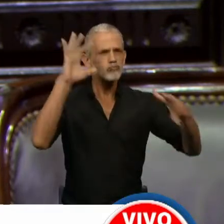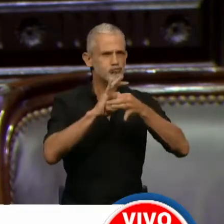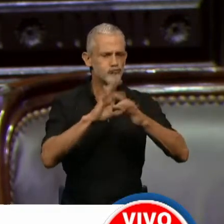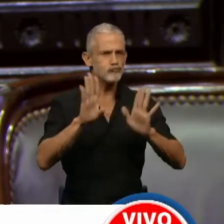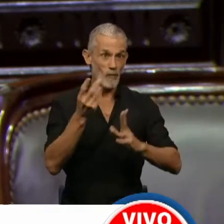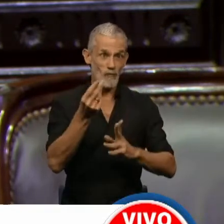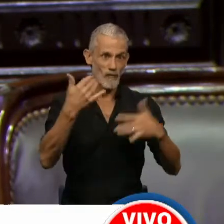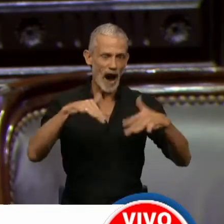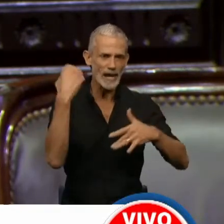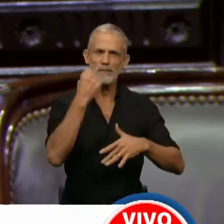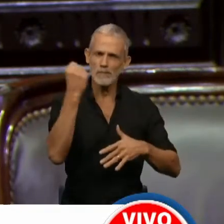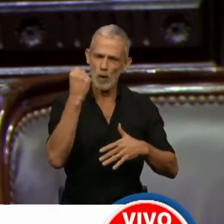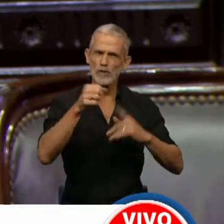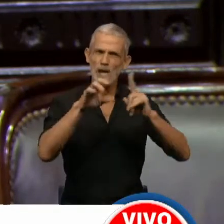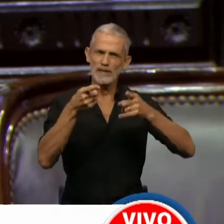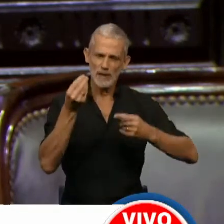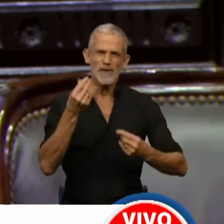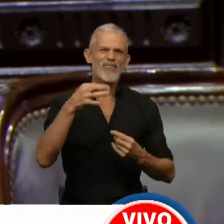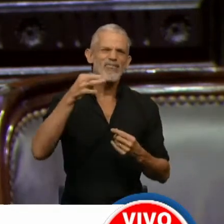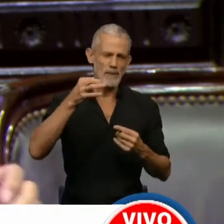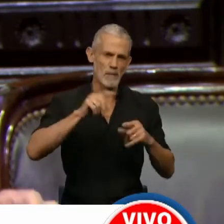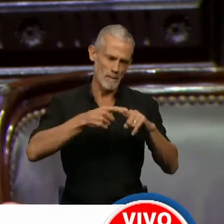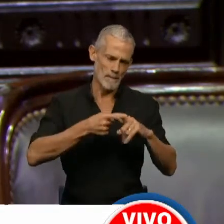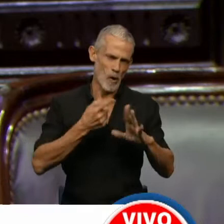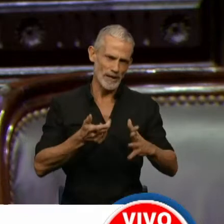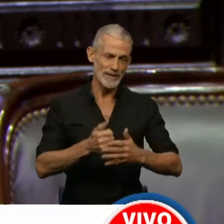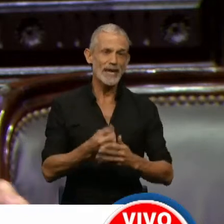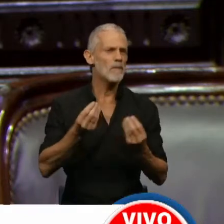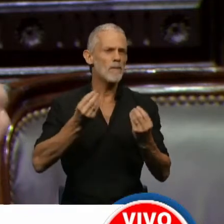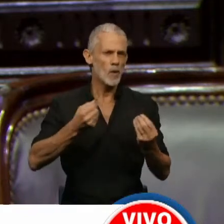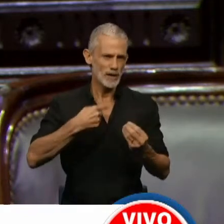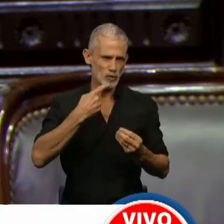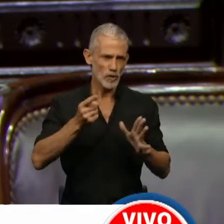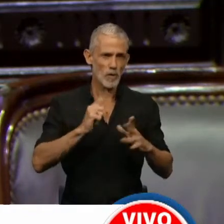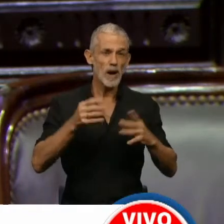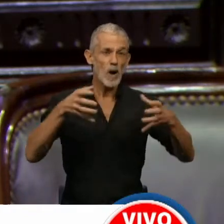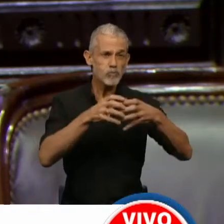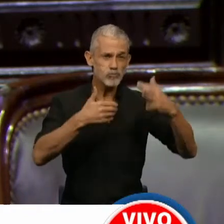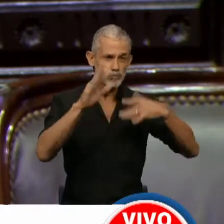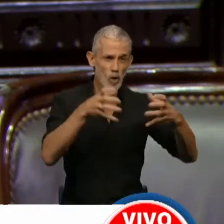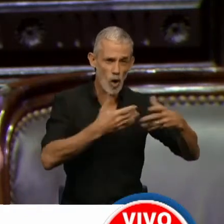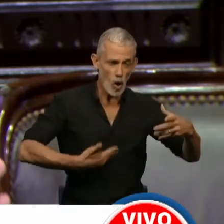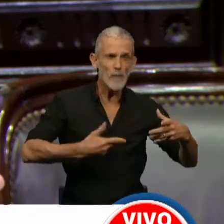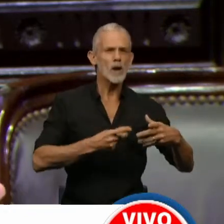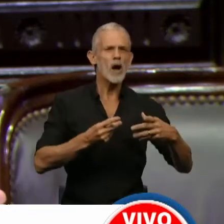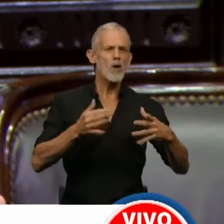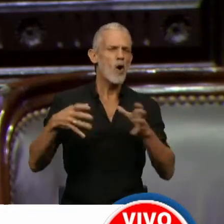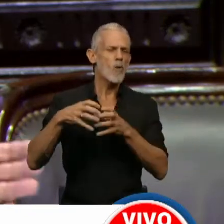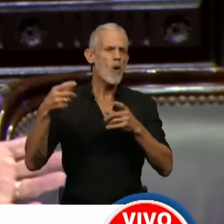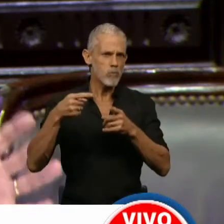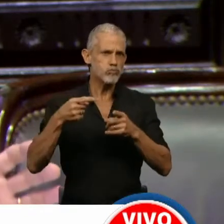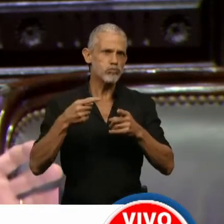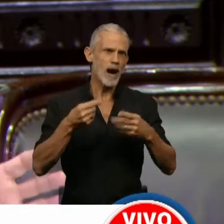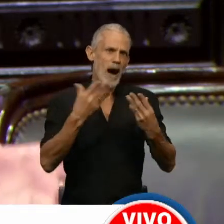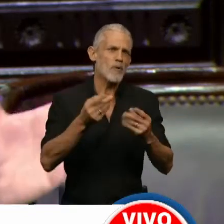es un valor muy importante en la vida y también creo que se tiene que aplicar en la política. ¿Por qué lo digo? Porque el bloque mayoritario está acompañando, pero con disidencias. Y